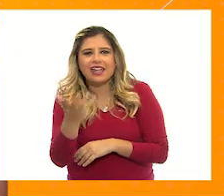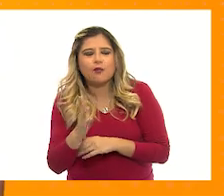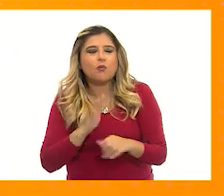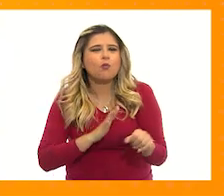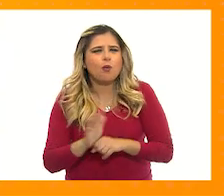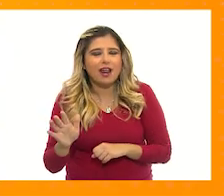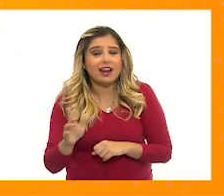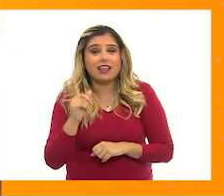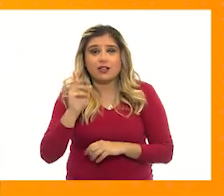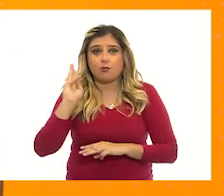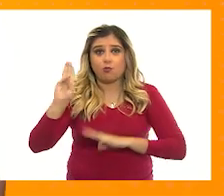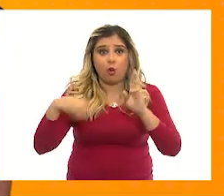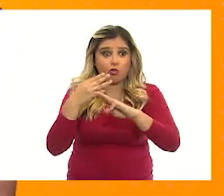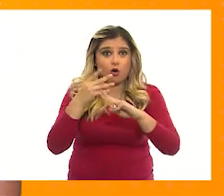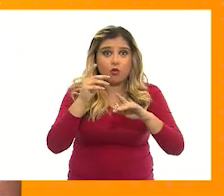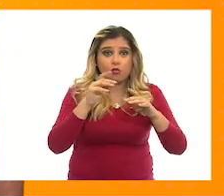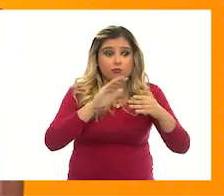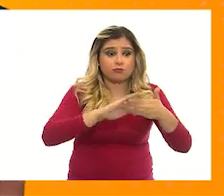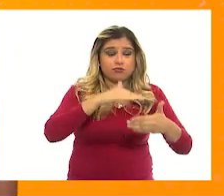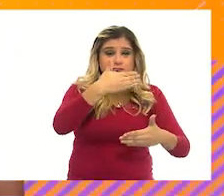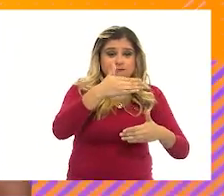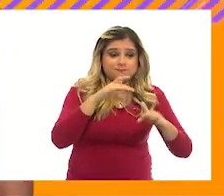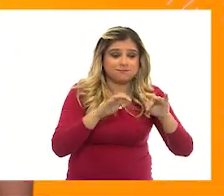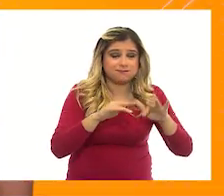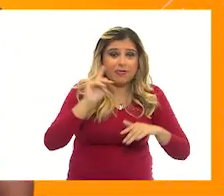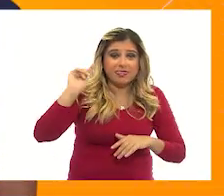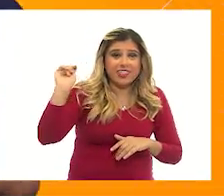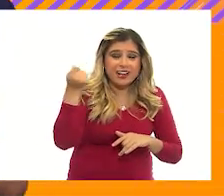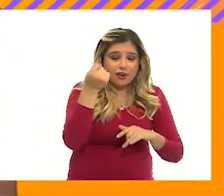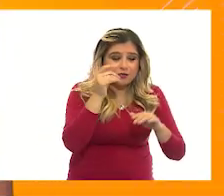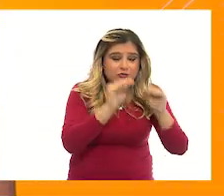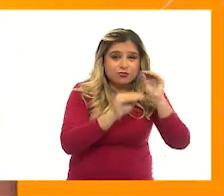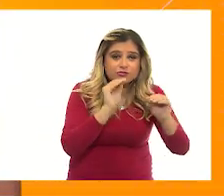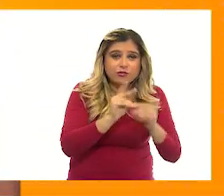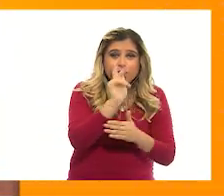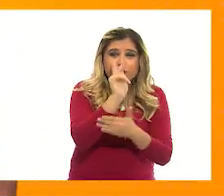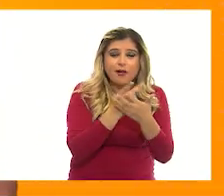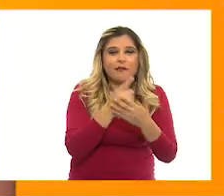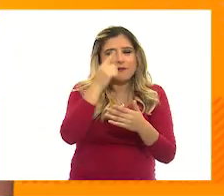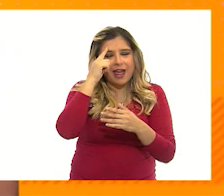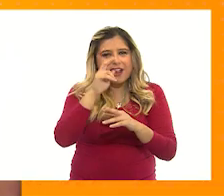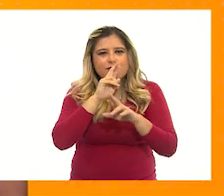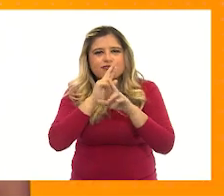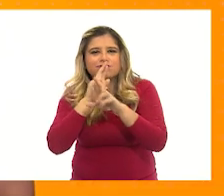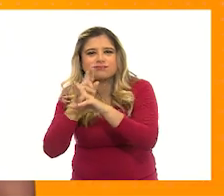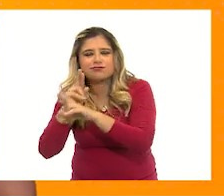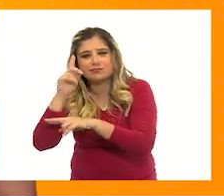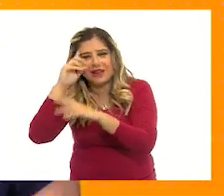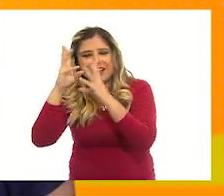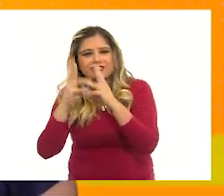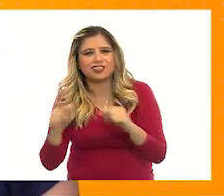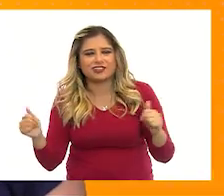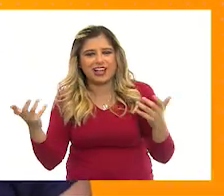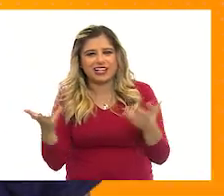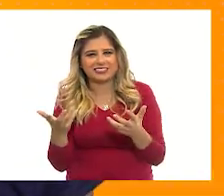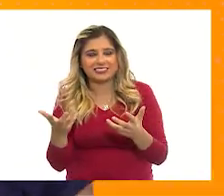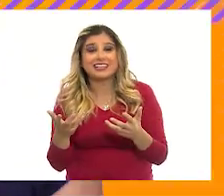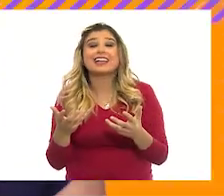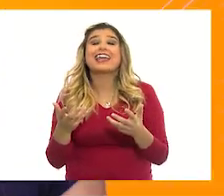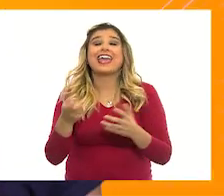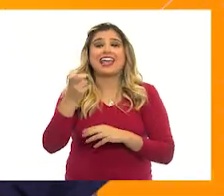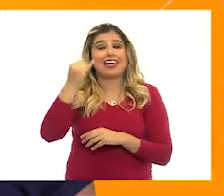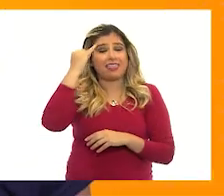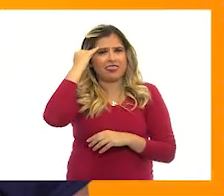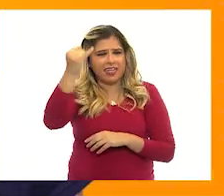En el mundo de la programación se detectan y desarrollan patrones para resolver problemas y crear soluciones. Esta estrategia